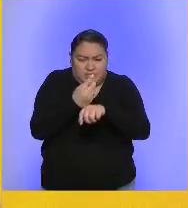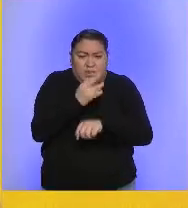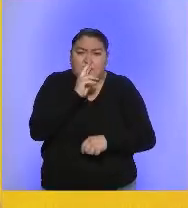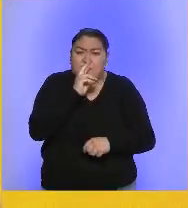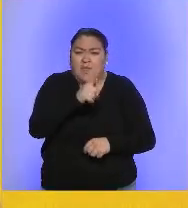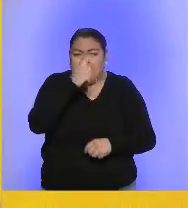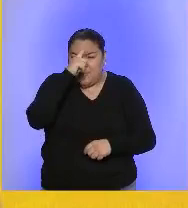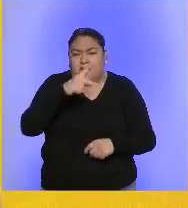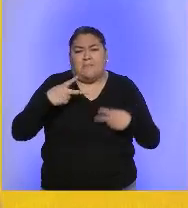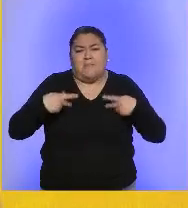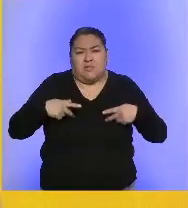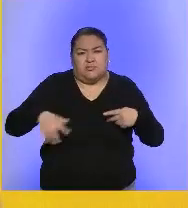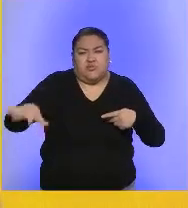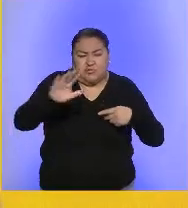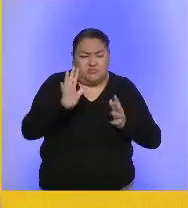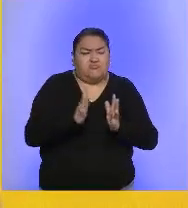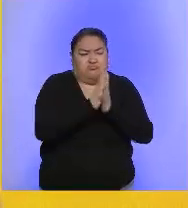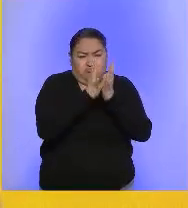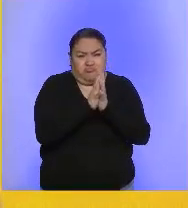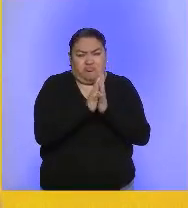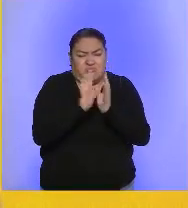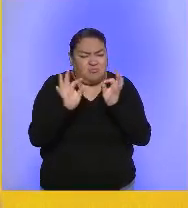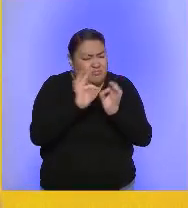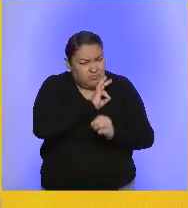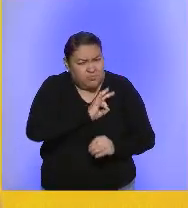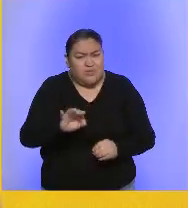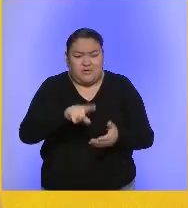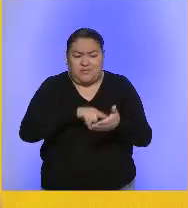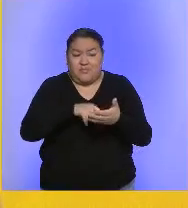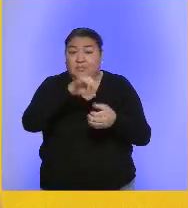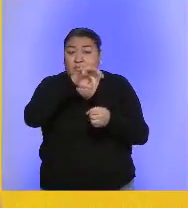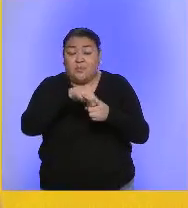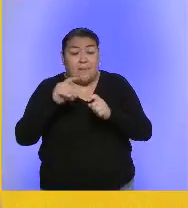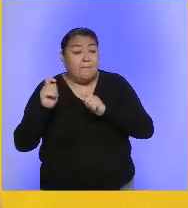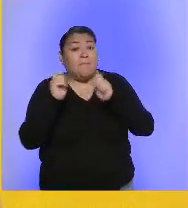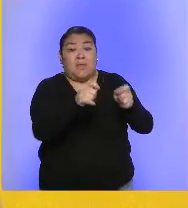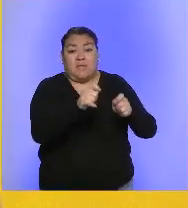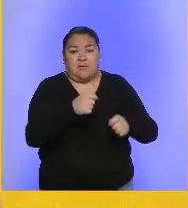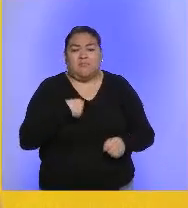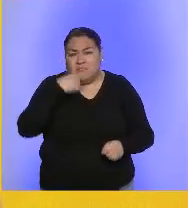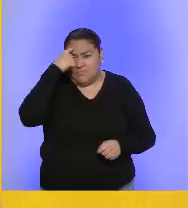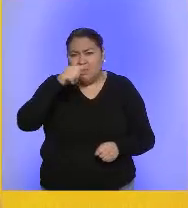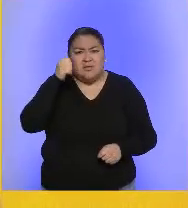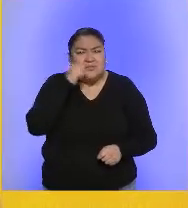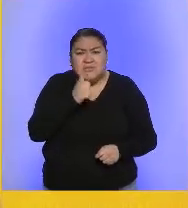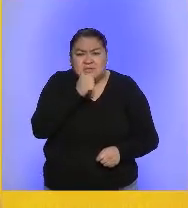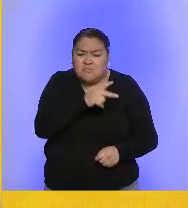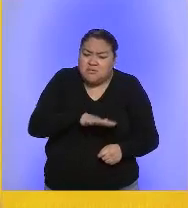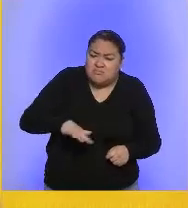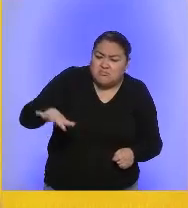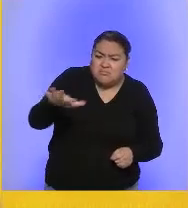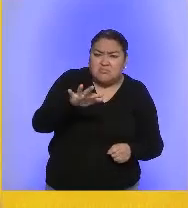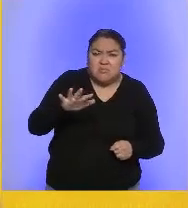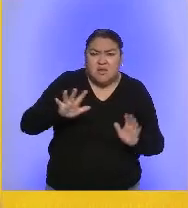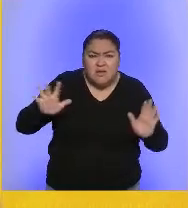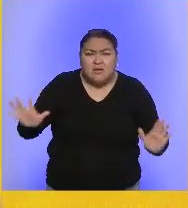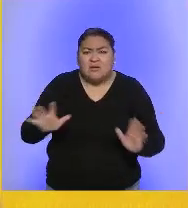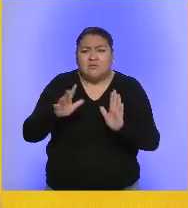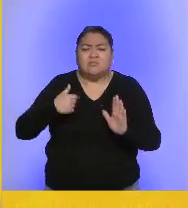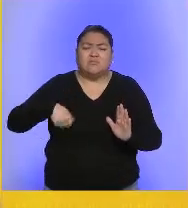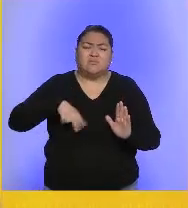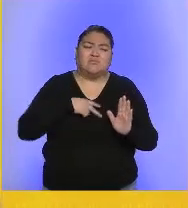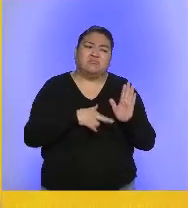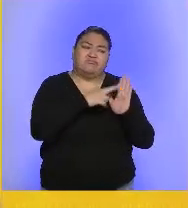que siempre debe estar fortaleciendo y no únicamente para cumplir caprichos electorales,